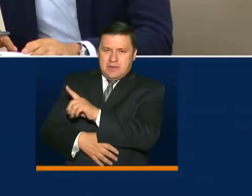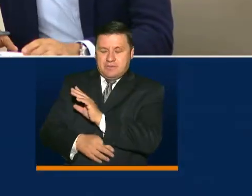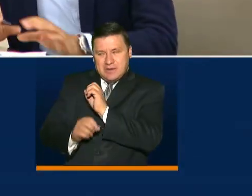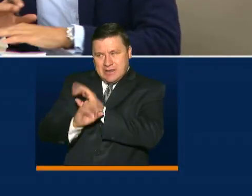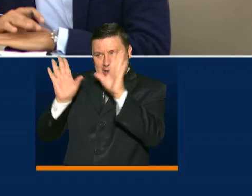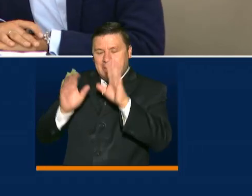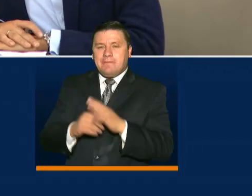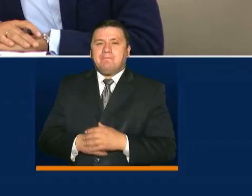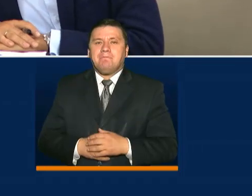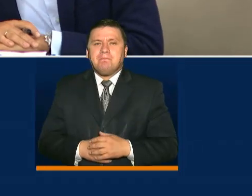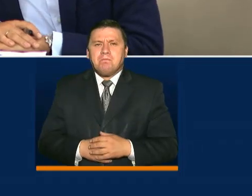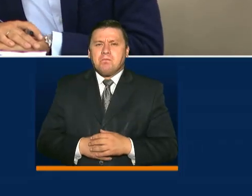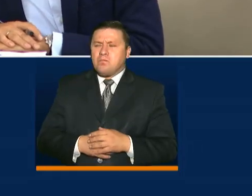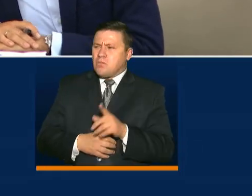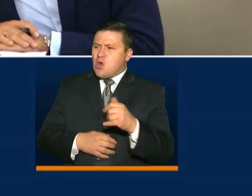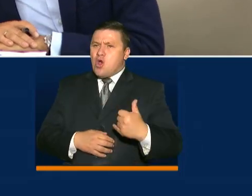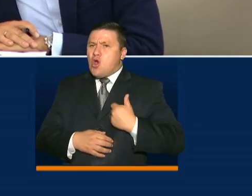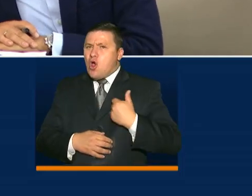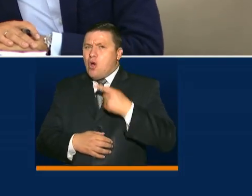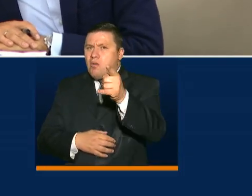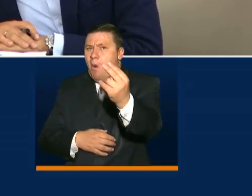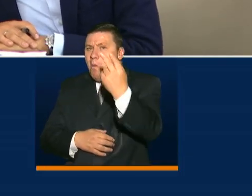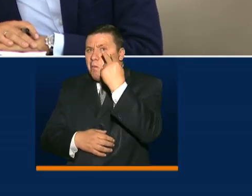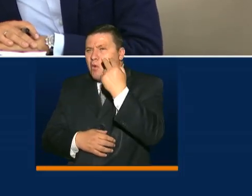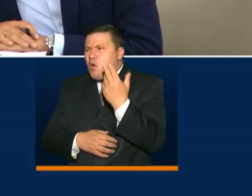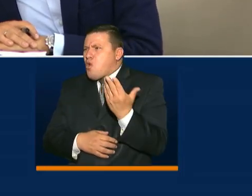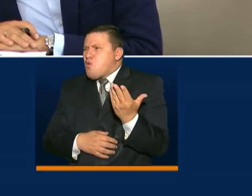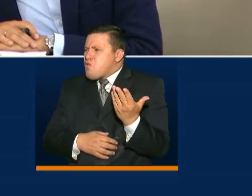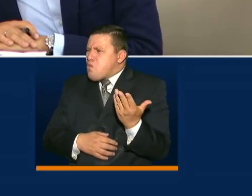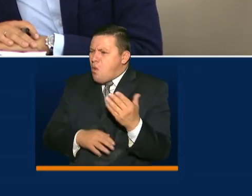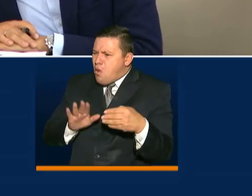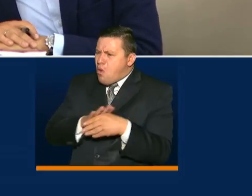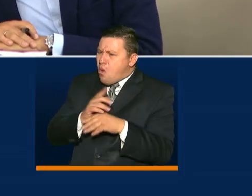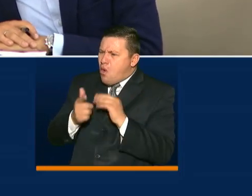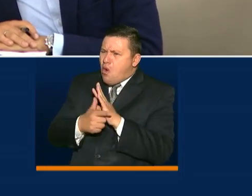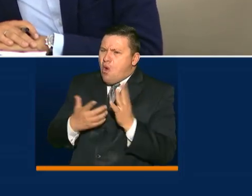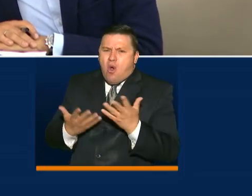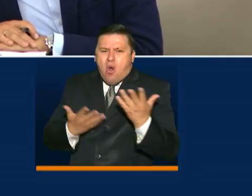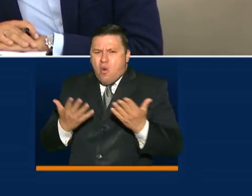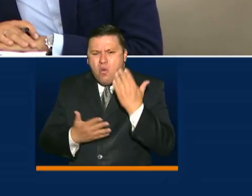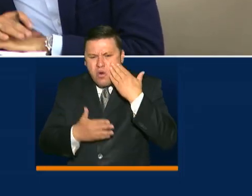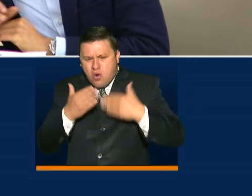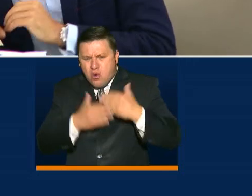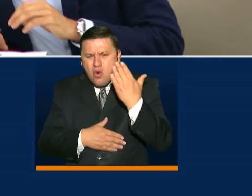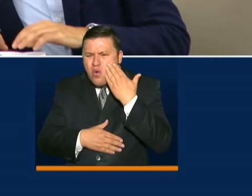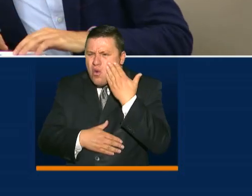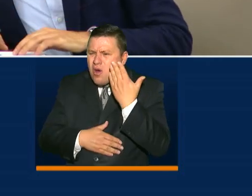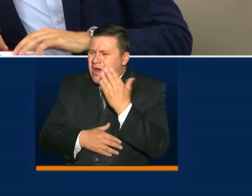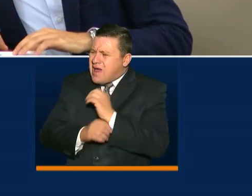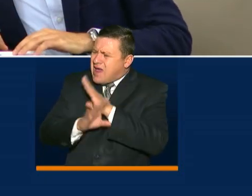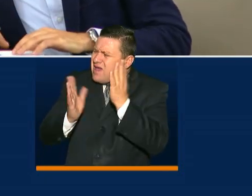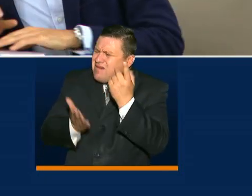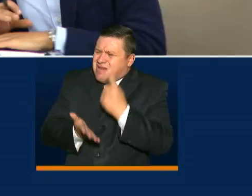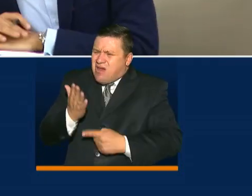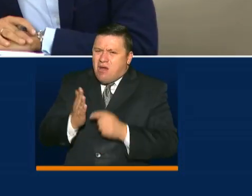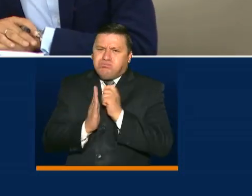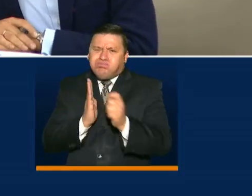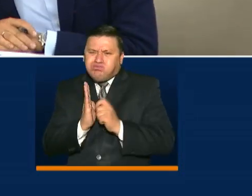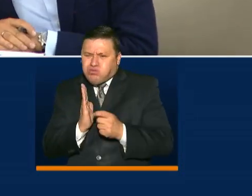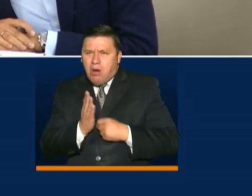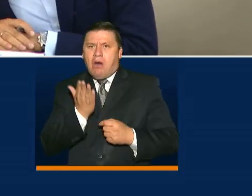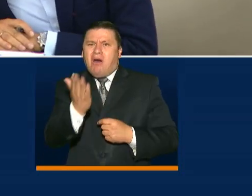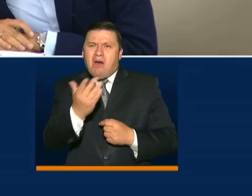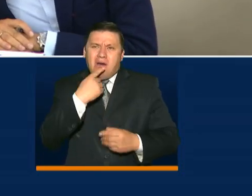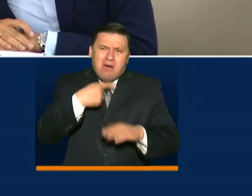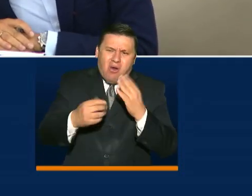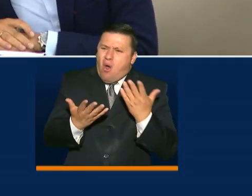muy clara. Para ese joven que nos está viendo, ¿cómo entra la plataforma? ¿A partir de cuándo entra a la plataforma? ¿Qué tiene que llenar? ¿Cómo